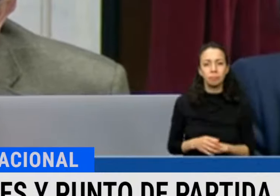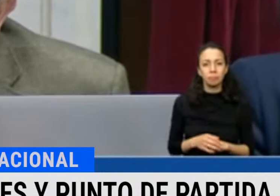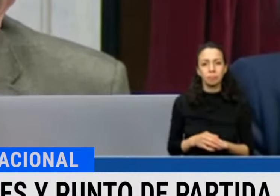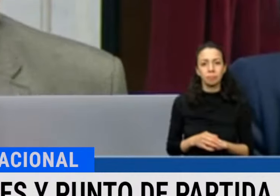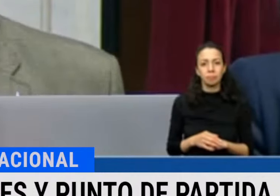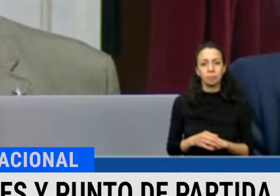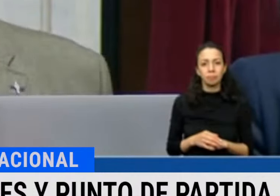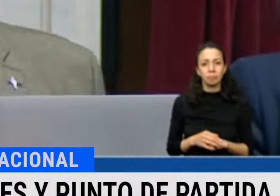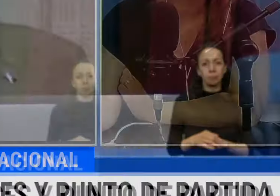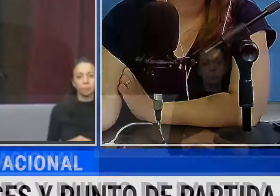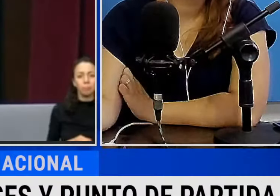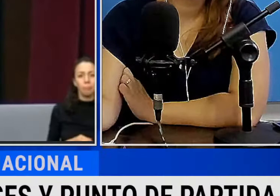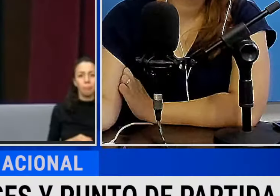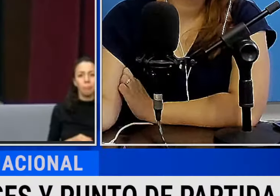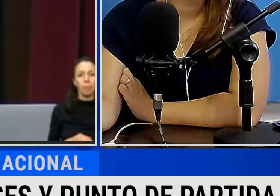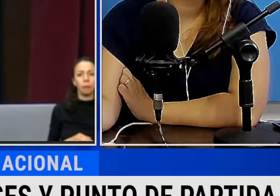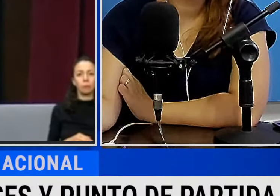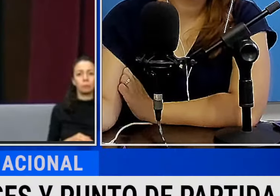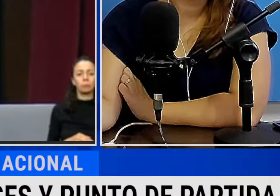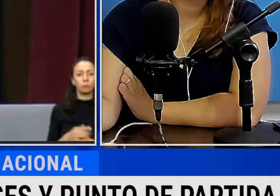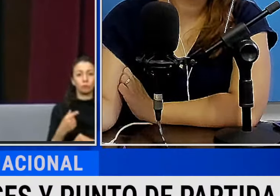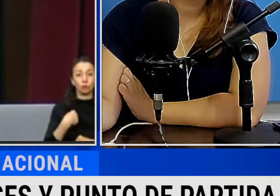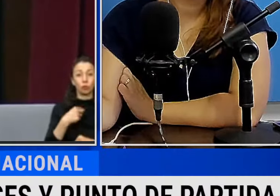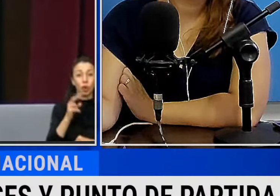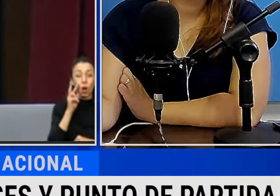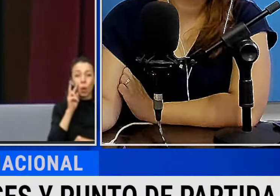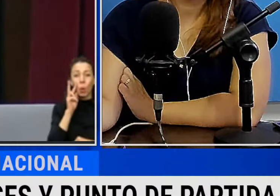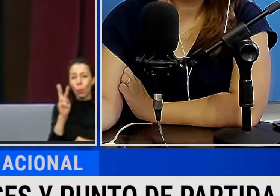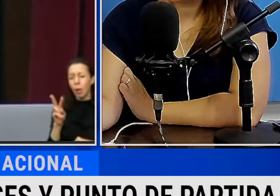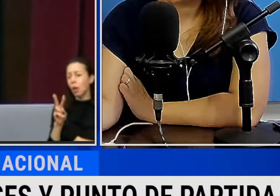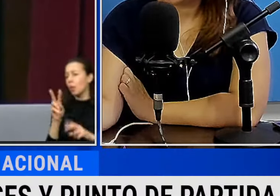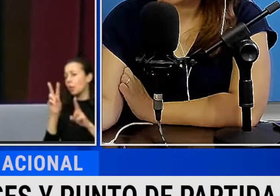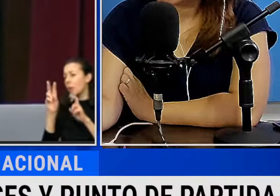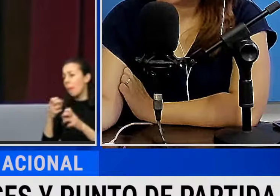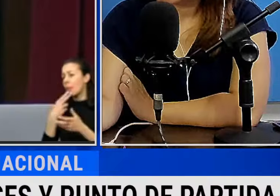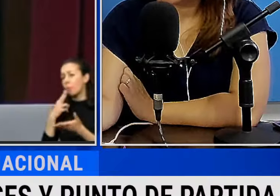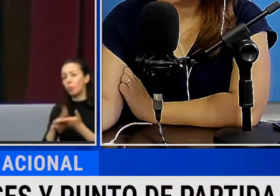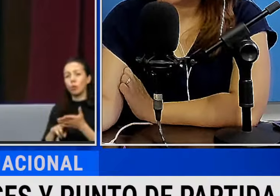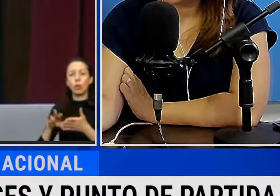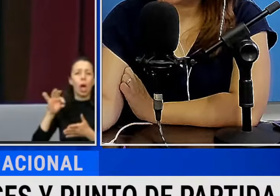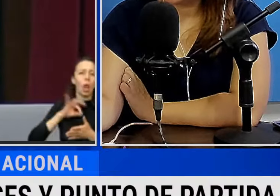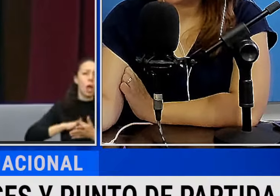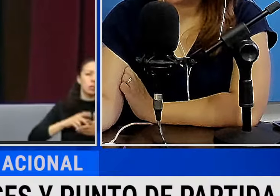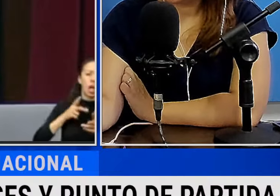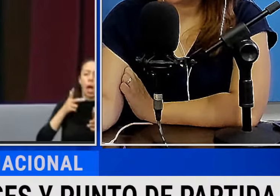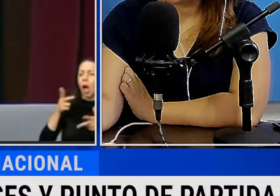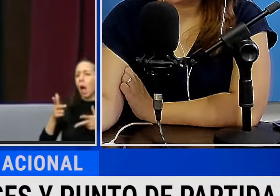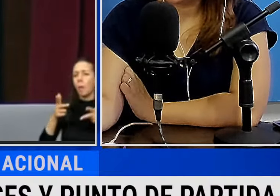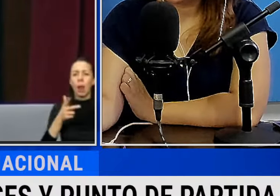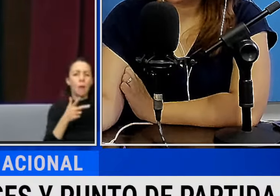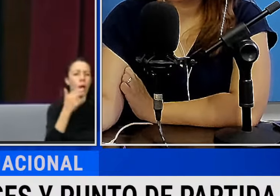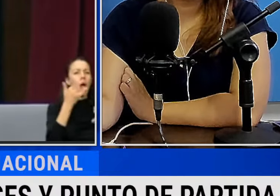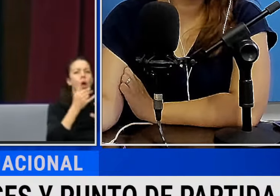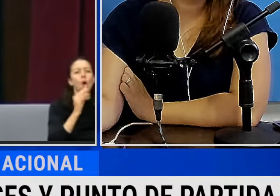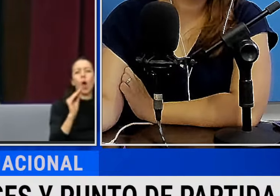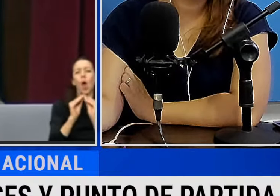amable. No, Cristina, a vos gracias. Disculpame, por ahí soy enfático en disposición, por eso. Es que,